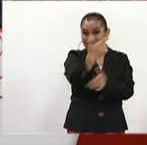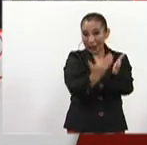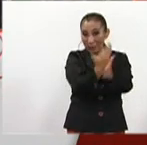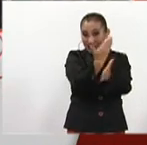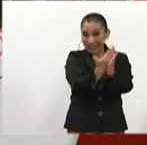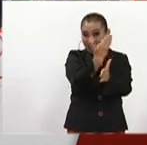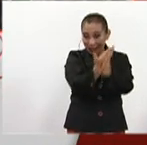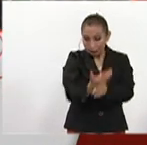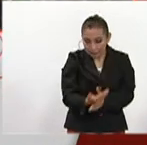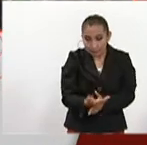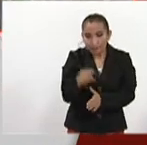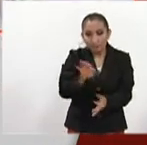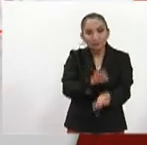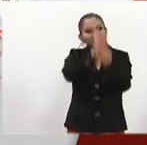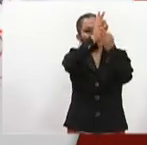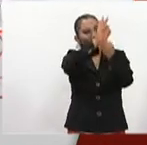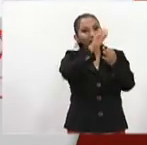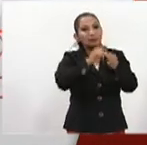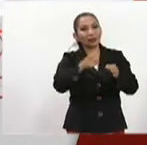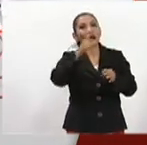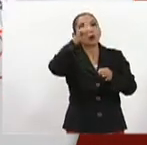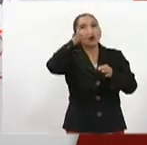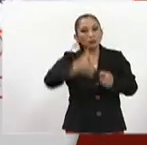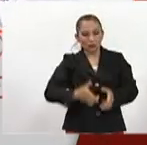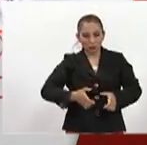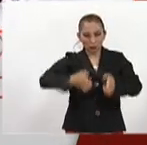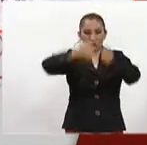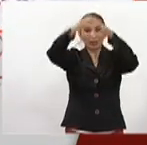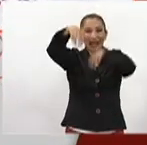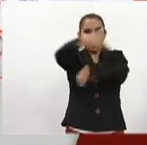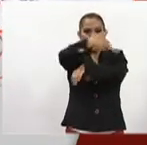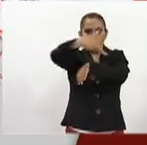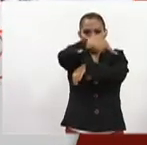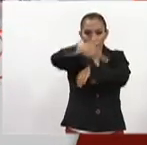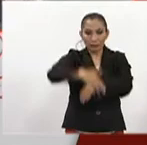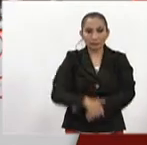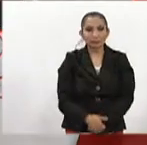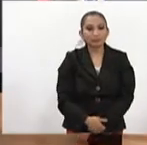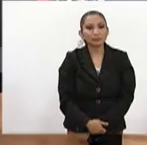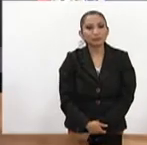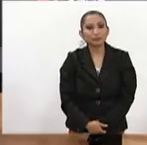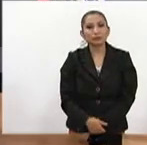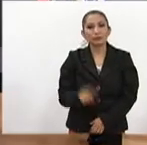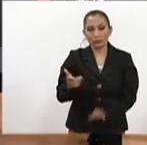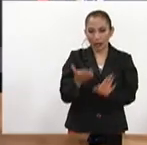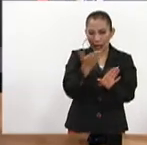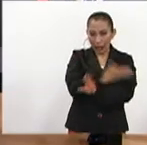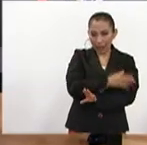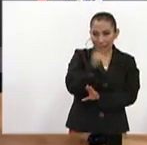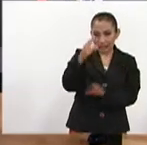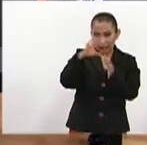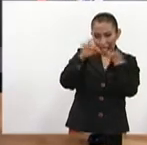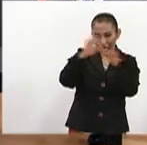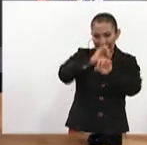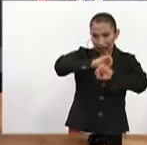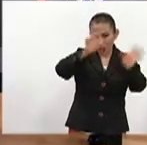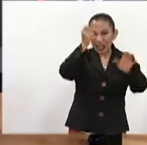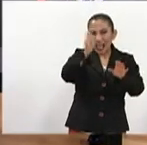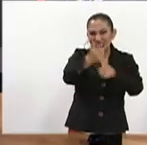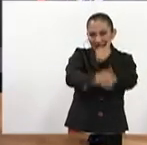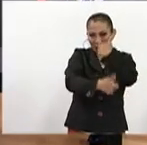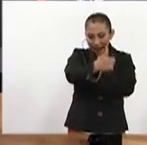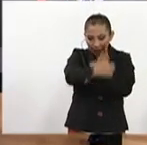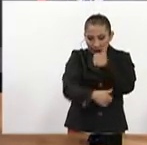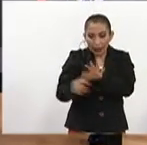de la mañana, frente a la Estela de Luz, en Paseo de la Reforma. Ana Francis, antes de entrar en los detalles de lo que va a ser la